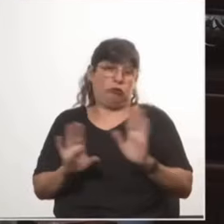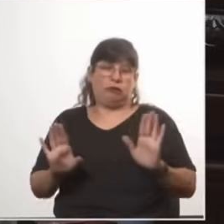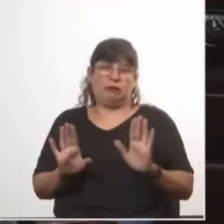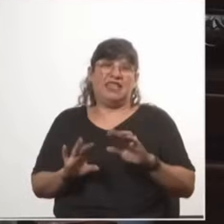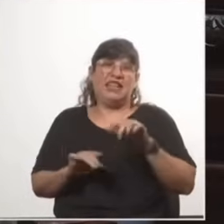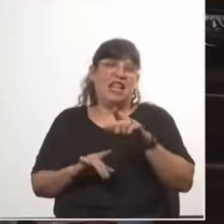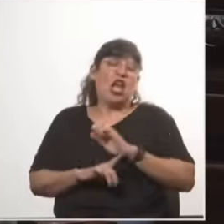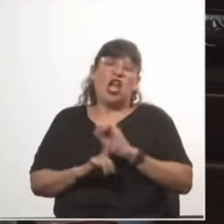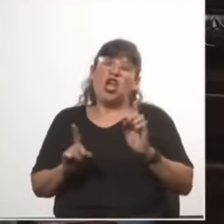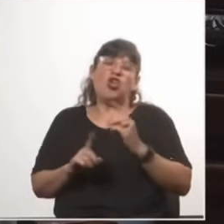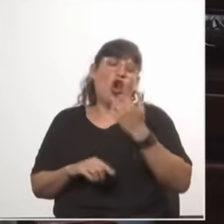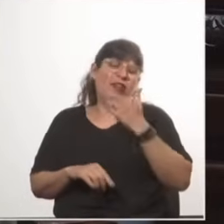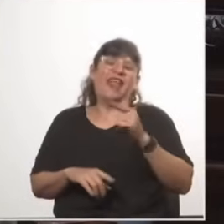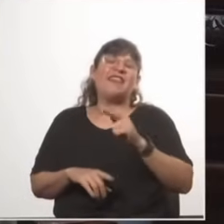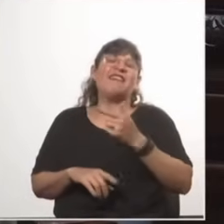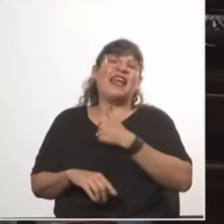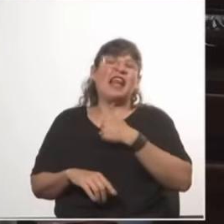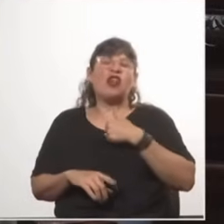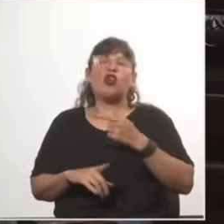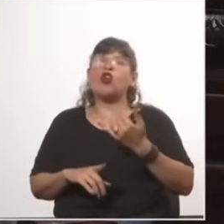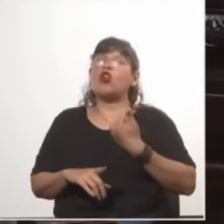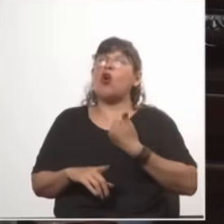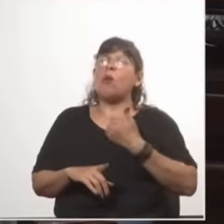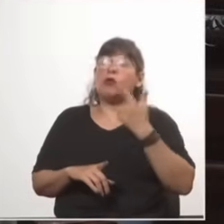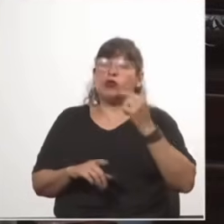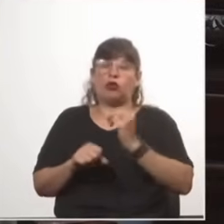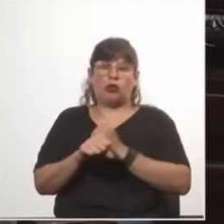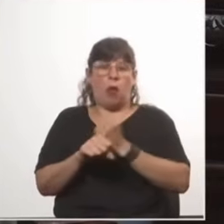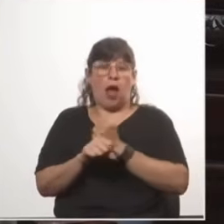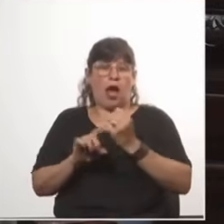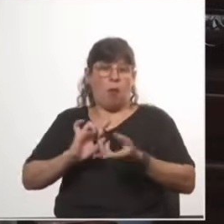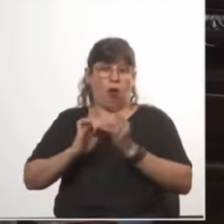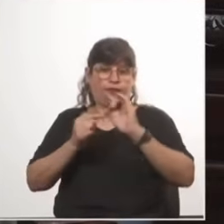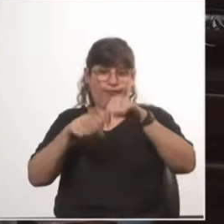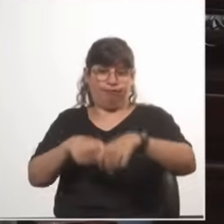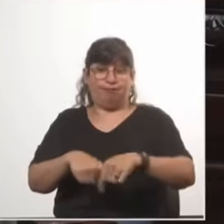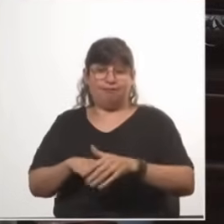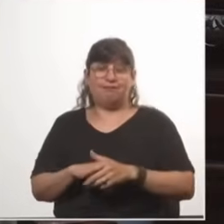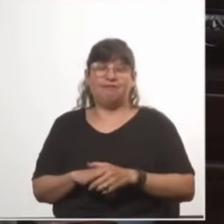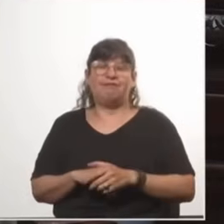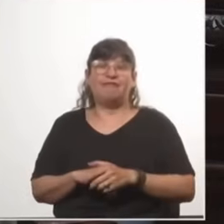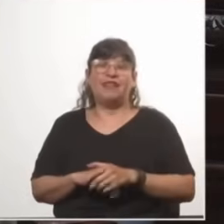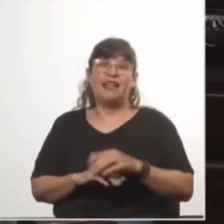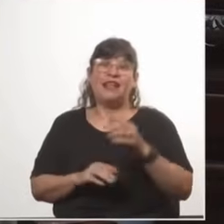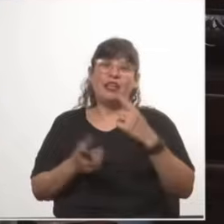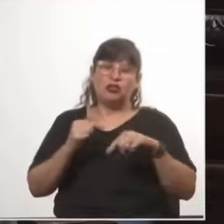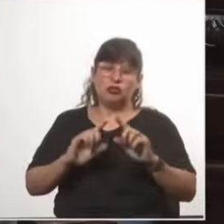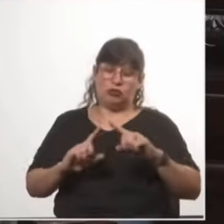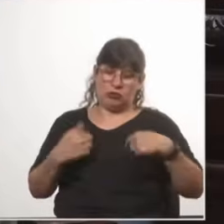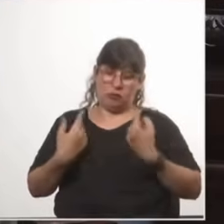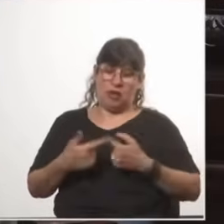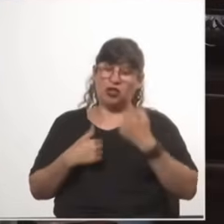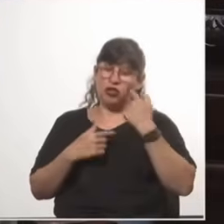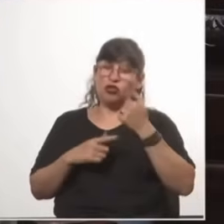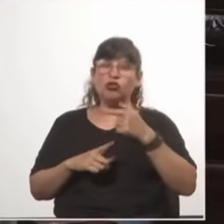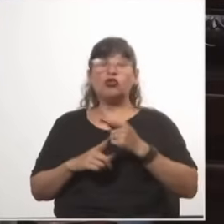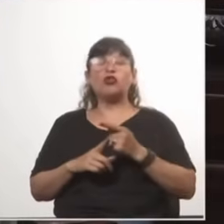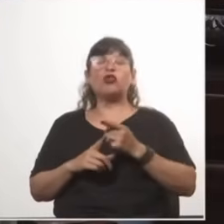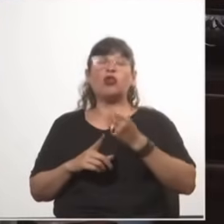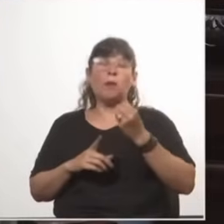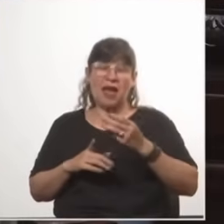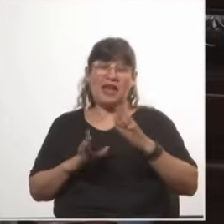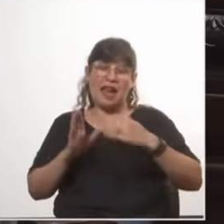comprender el rol que tenemos que jugar como parlamentarios. Entonces, para nosotros y para buena parte de la